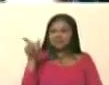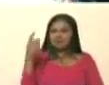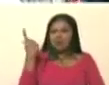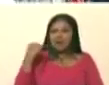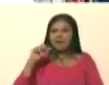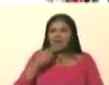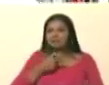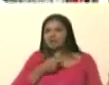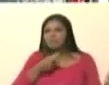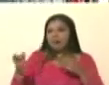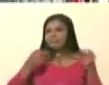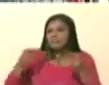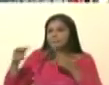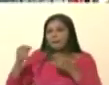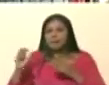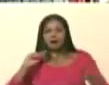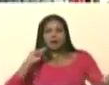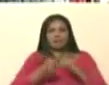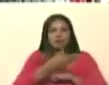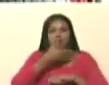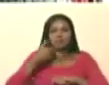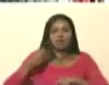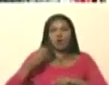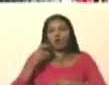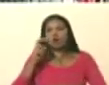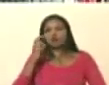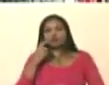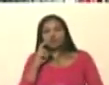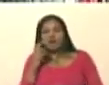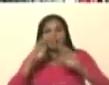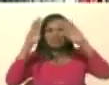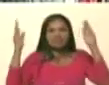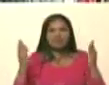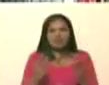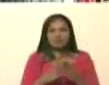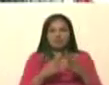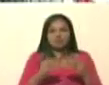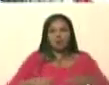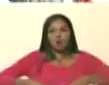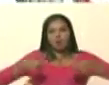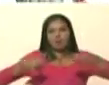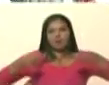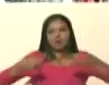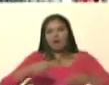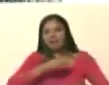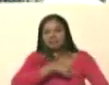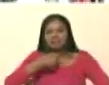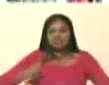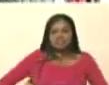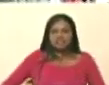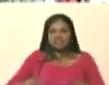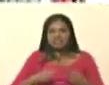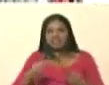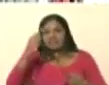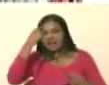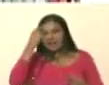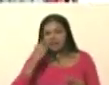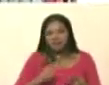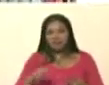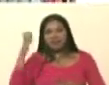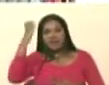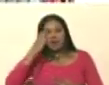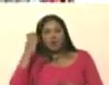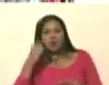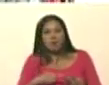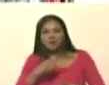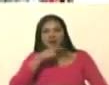todos sus cacao convertido en el mejor chocolate del mundo a todos los mercados de china india europa